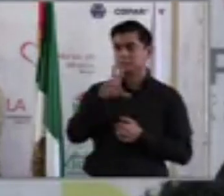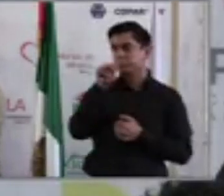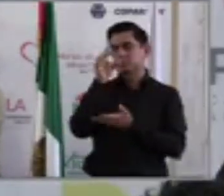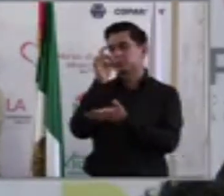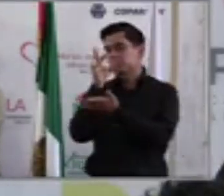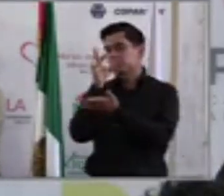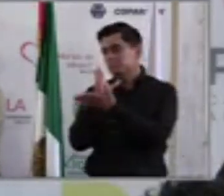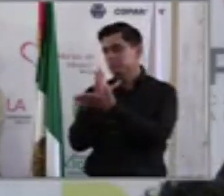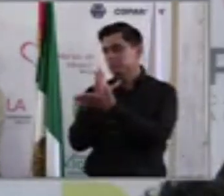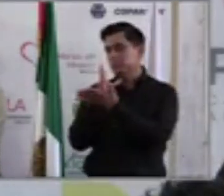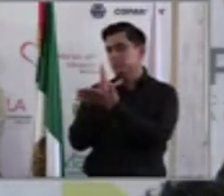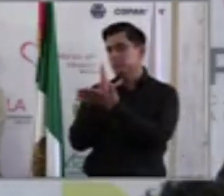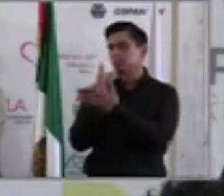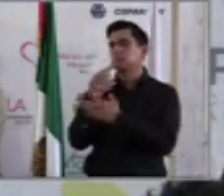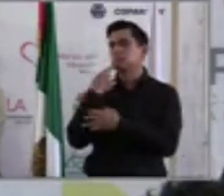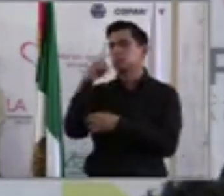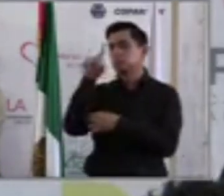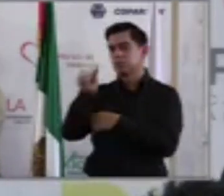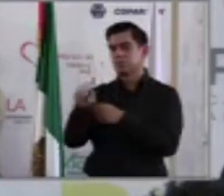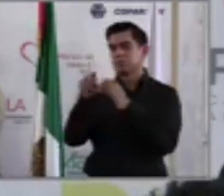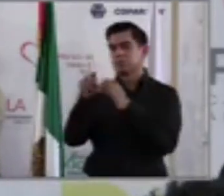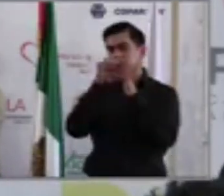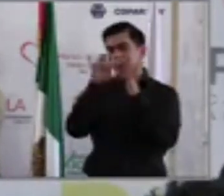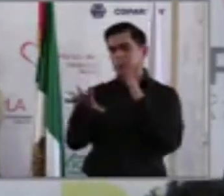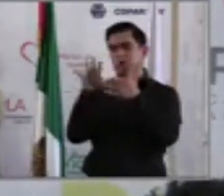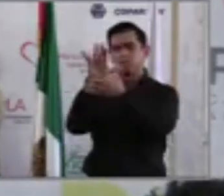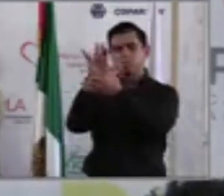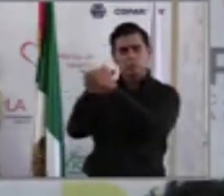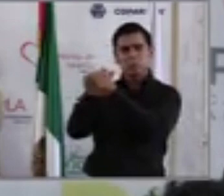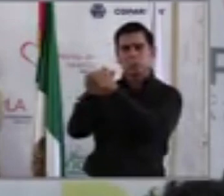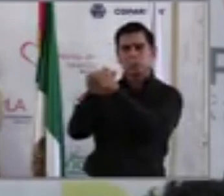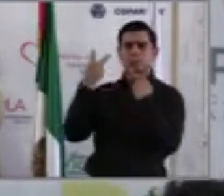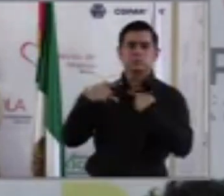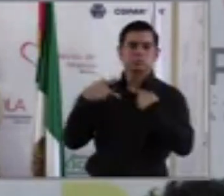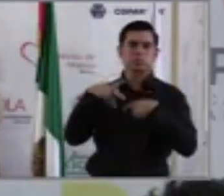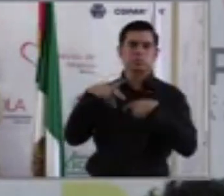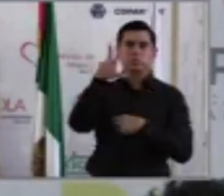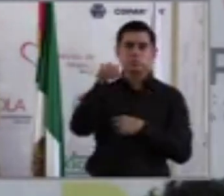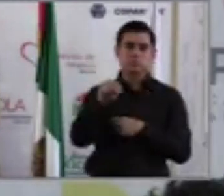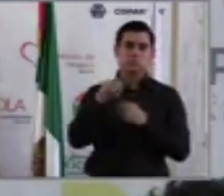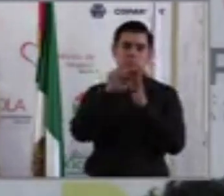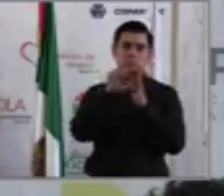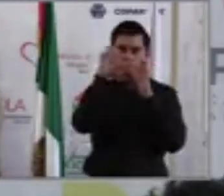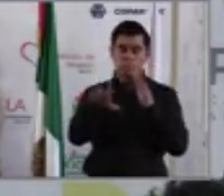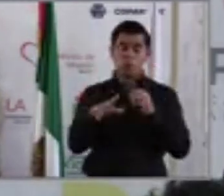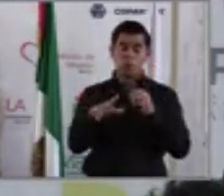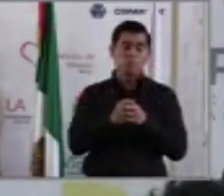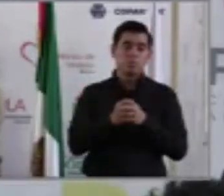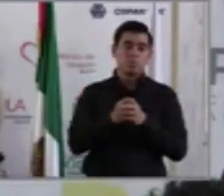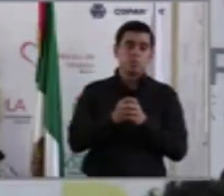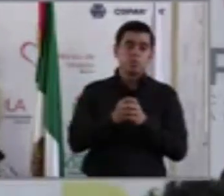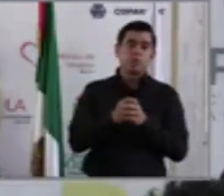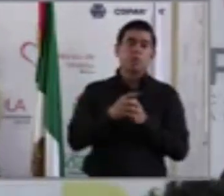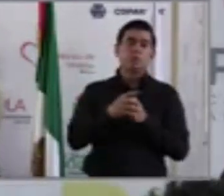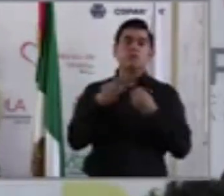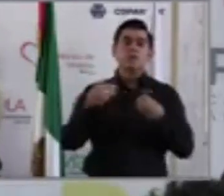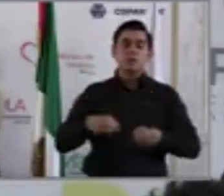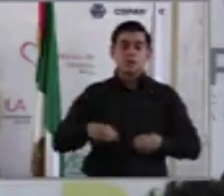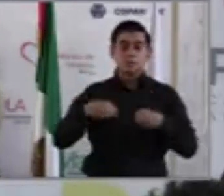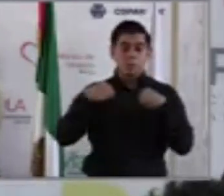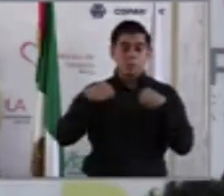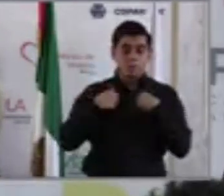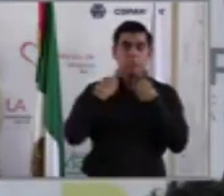delitos que tienen que ver con el patrimonio de las personas, voy a hablar de los que ponen en riesgo la vida, la libertad.